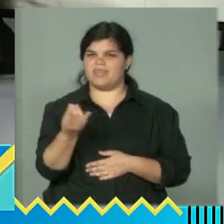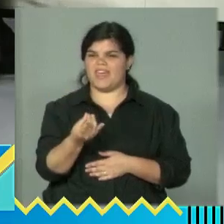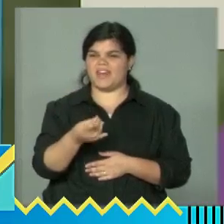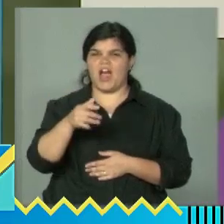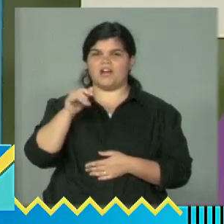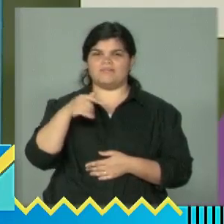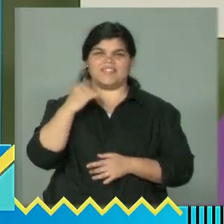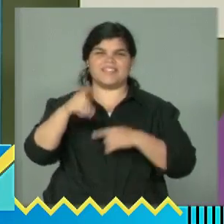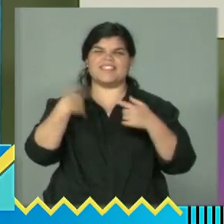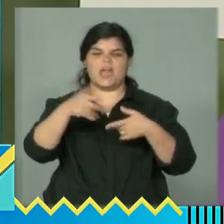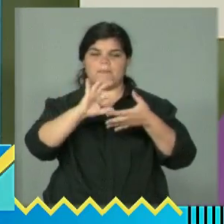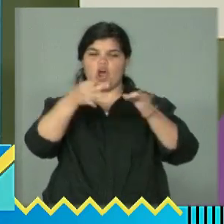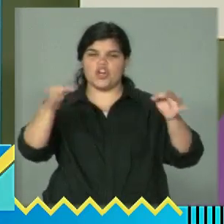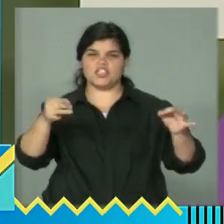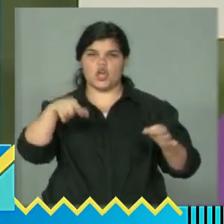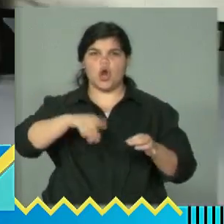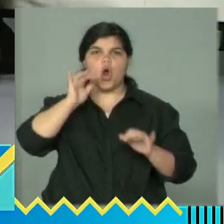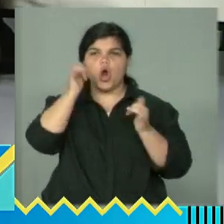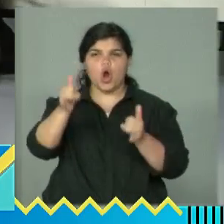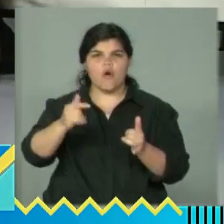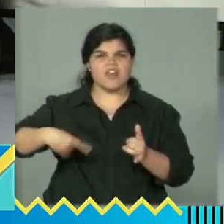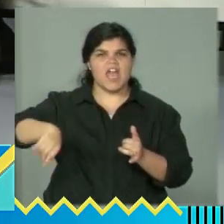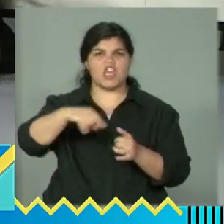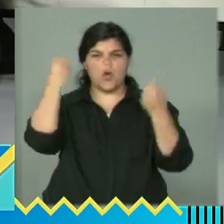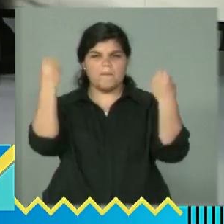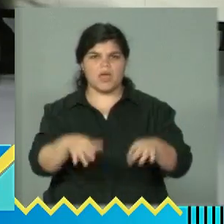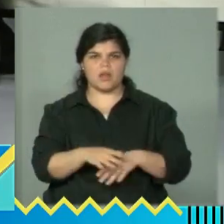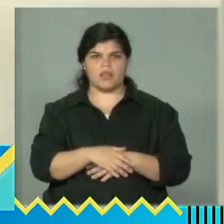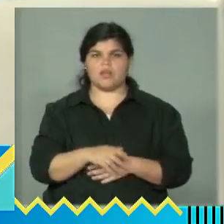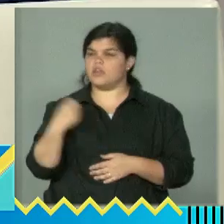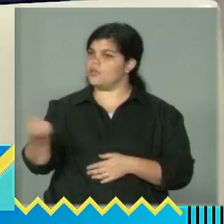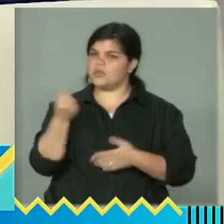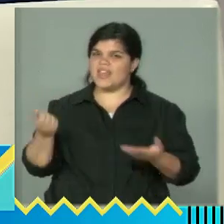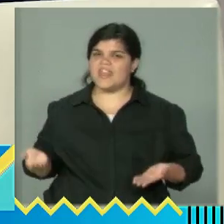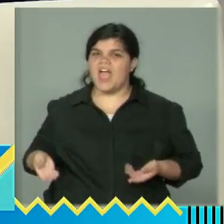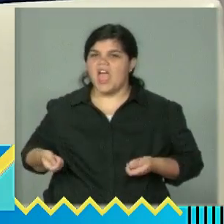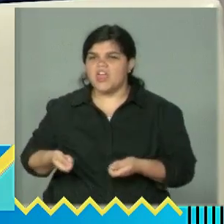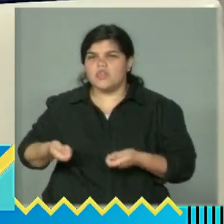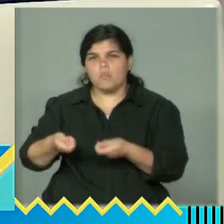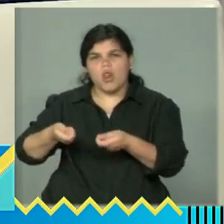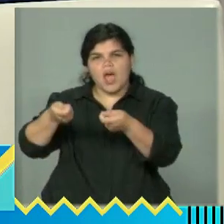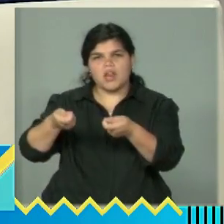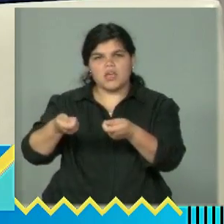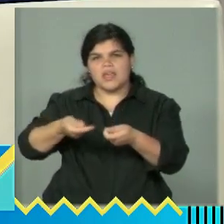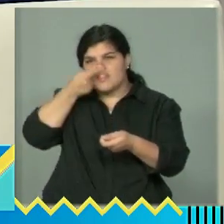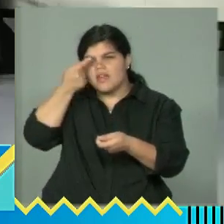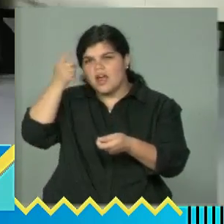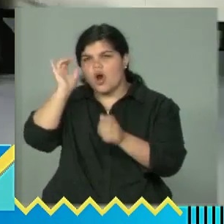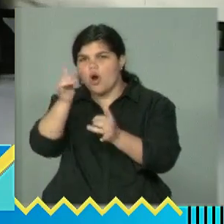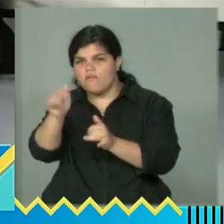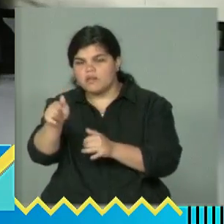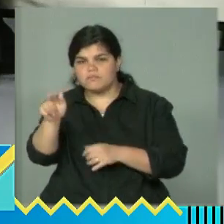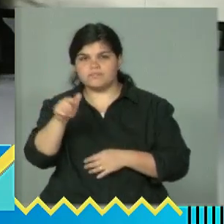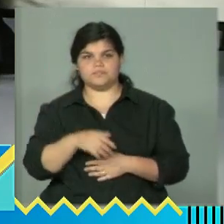varias veces, ¿sí? A lo largo del tiempo. Hay que saber estimular, me parece. Bien. Hay que saber motivar y encontrar el interés del chico. Perfecto.